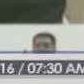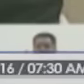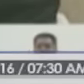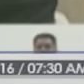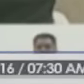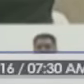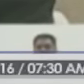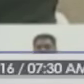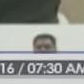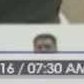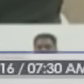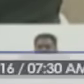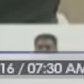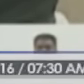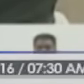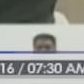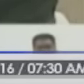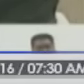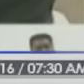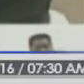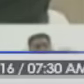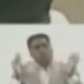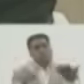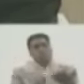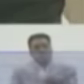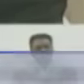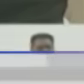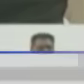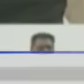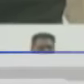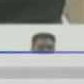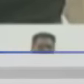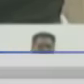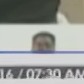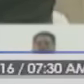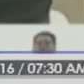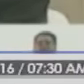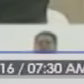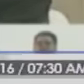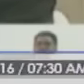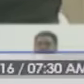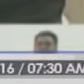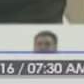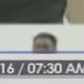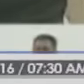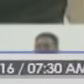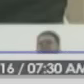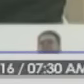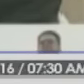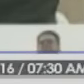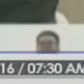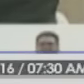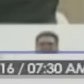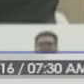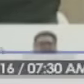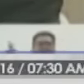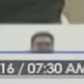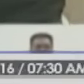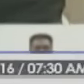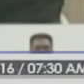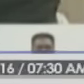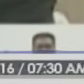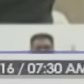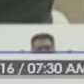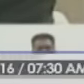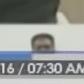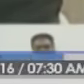mucha claridad, busca reprivatizar el espectro radioeléctrico para volver a controlar